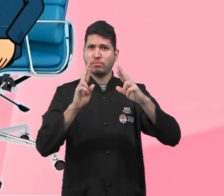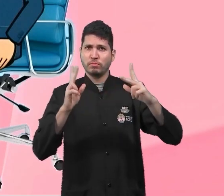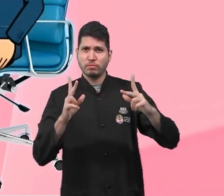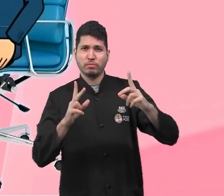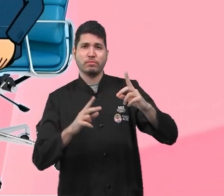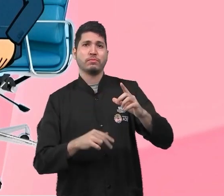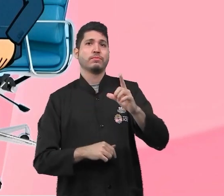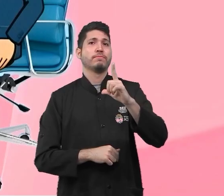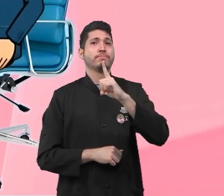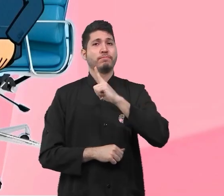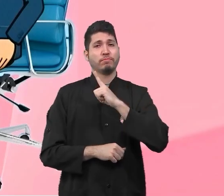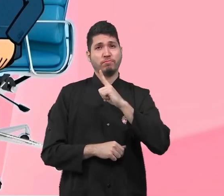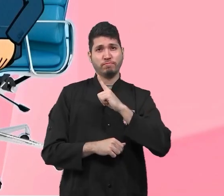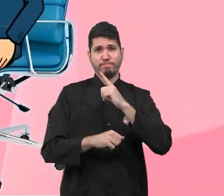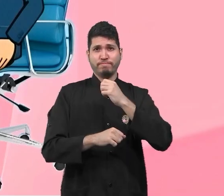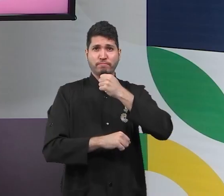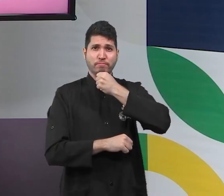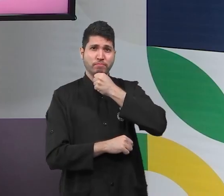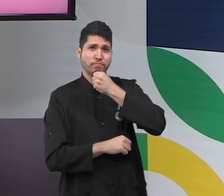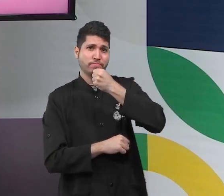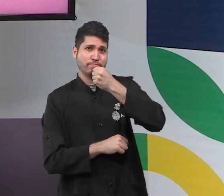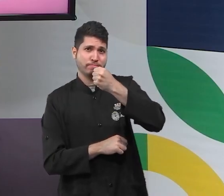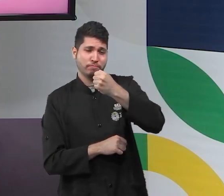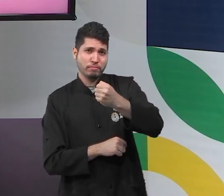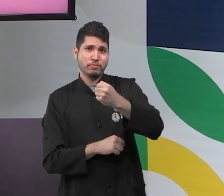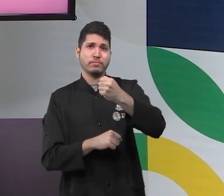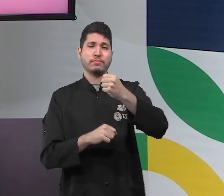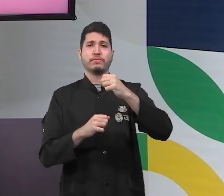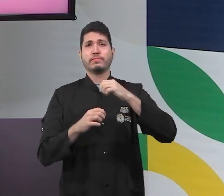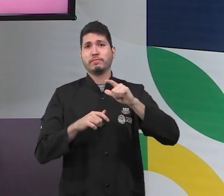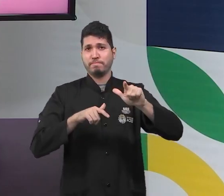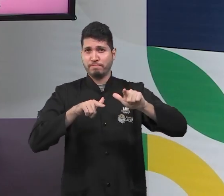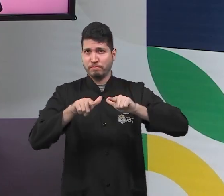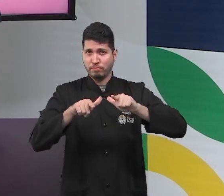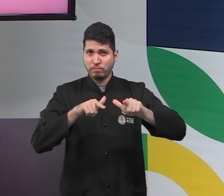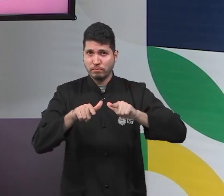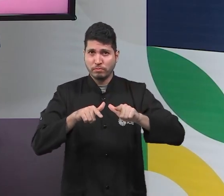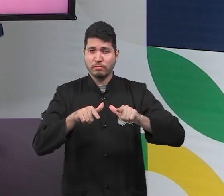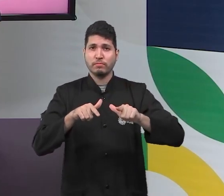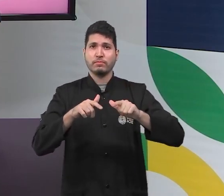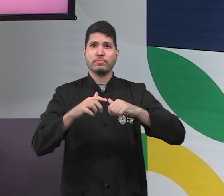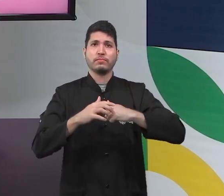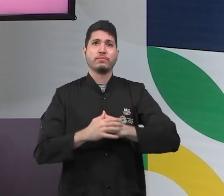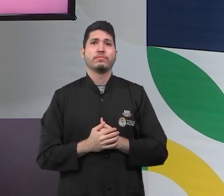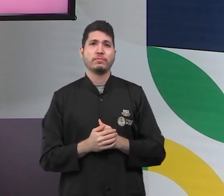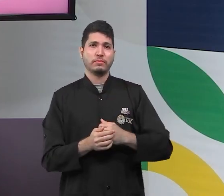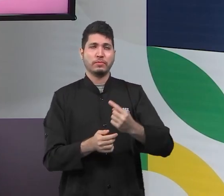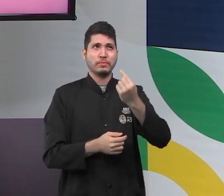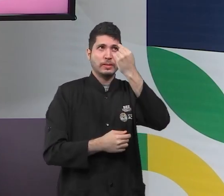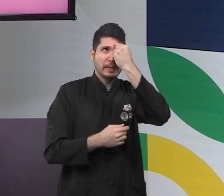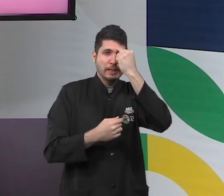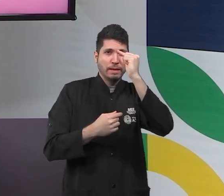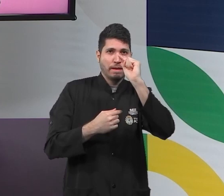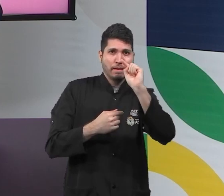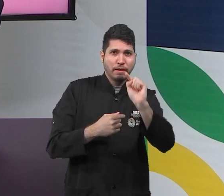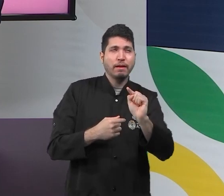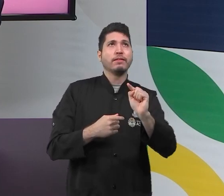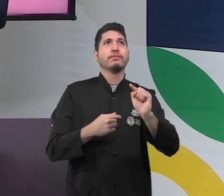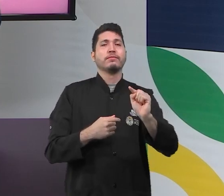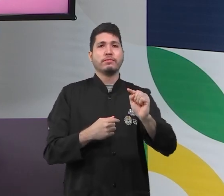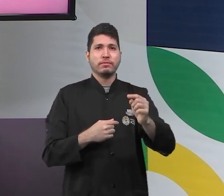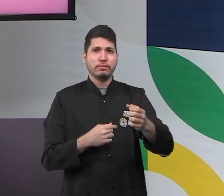nosotros tenemos la entrevista de trabajo, la entrevista laboral, la entrevista